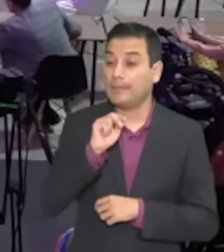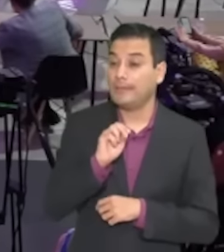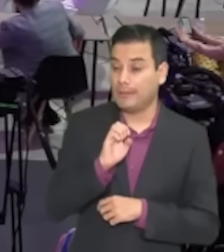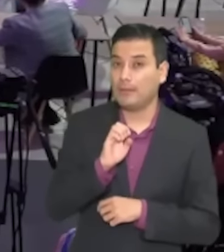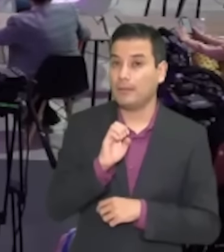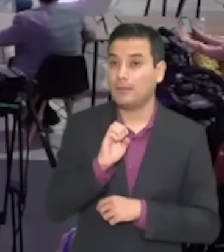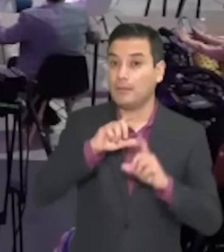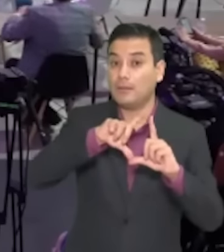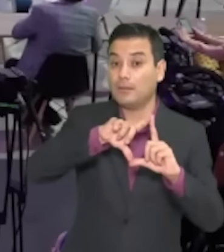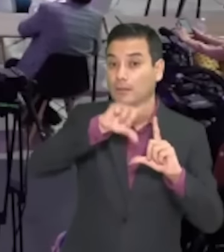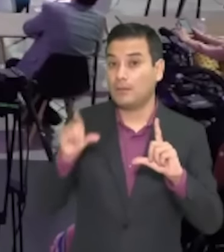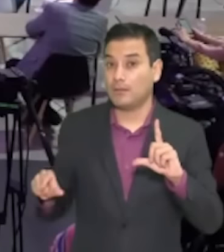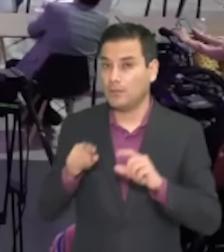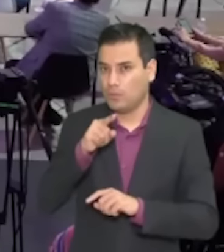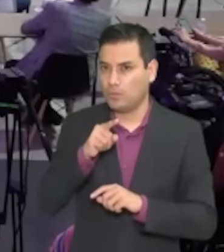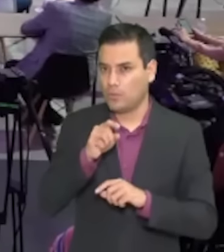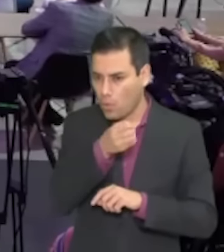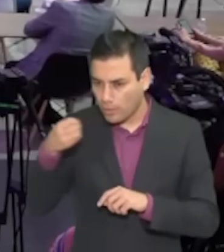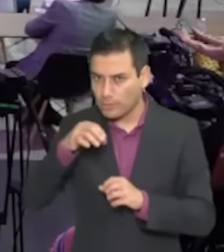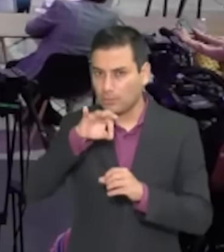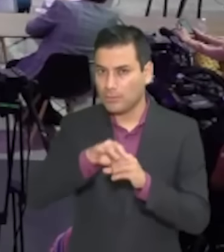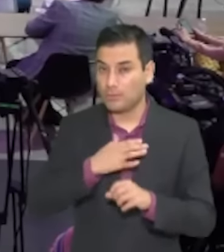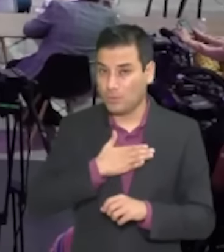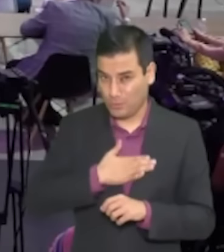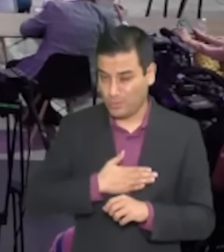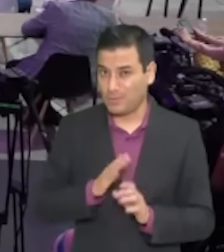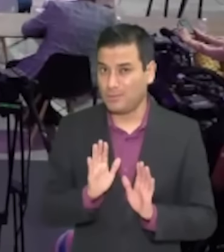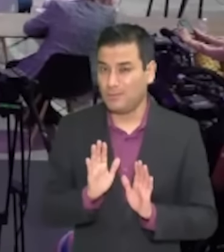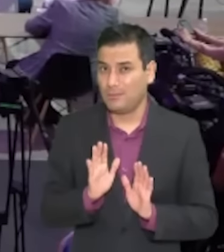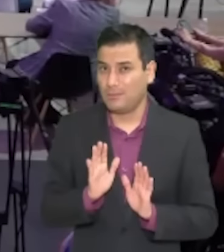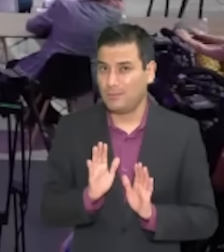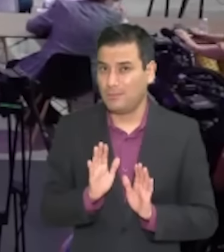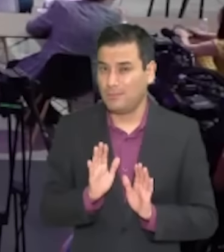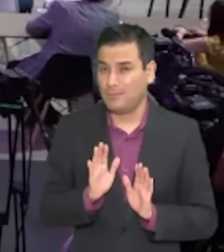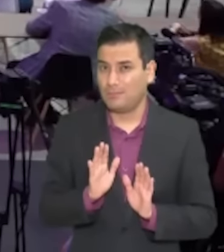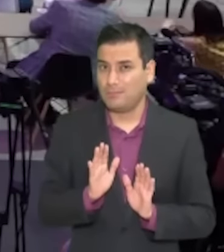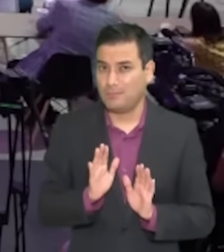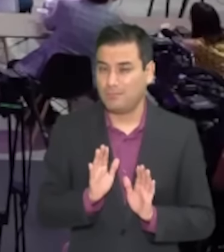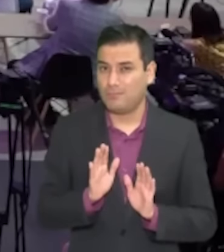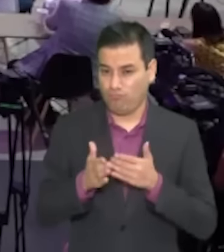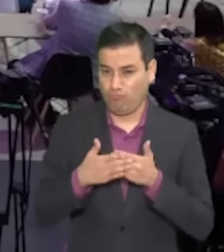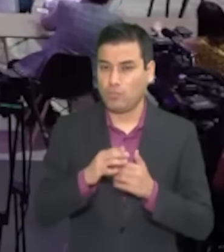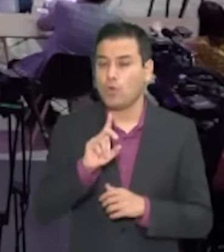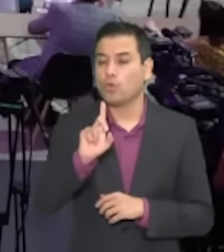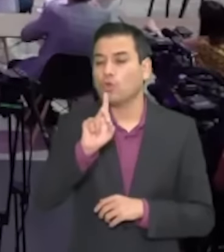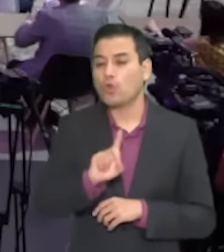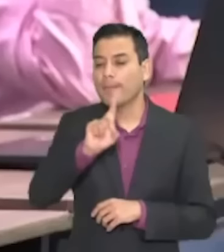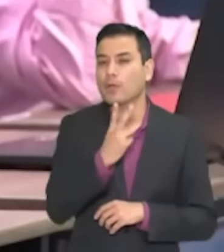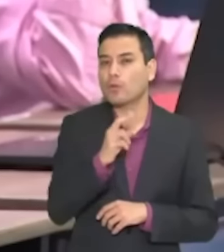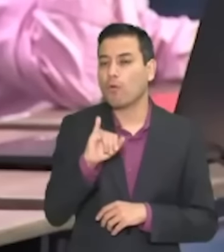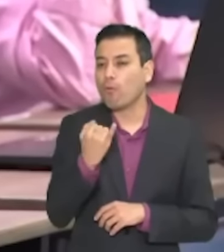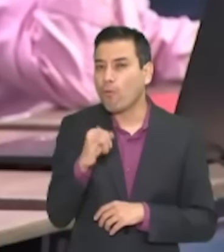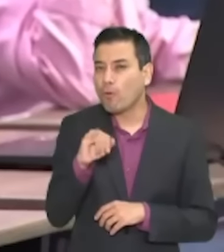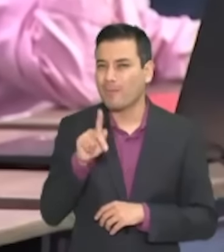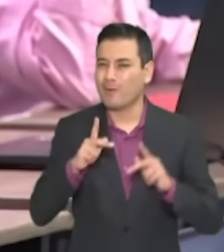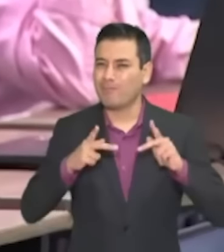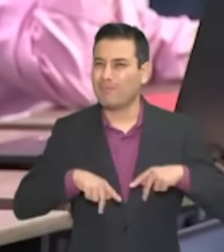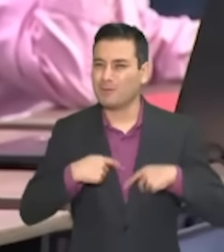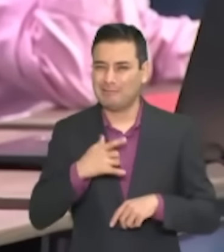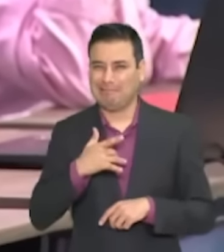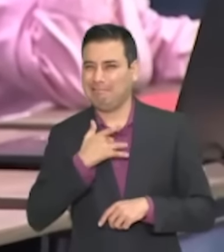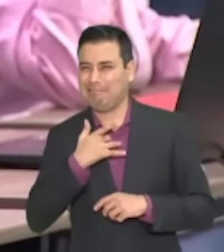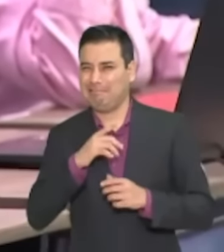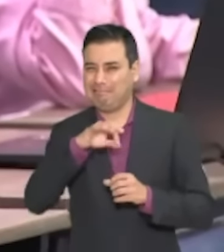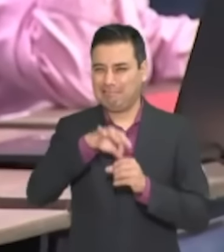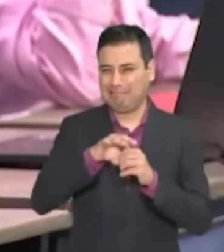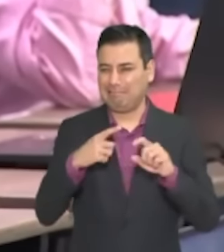país una elección equitativa, que sí va a ir el próximo 2 de julio, pero con muchos elementos de cuestionabilidad. Eso por un